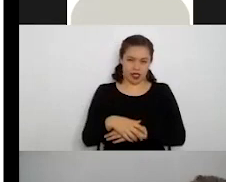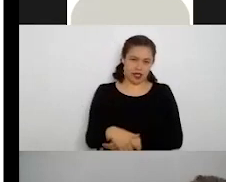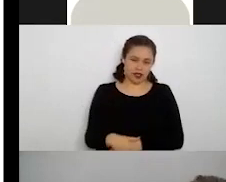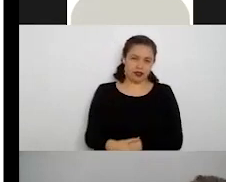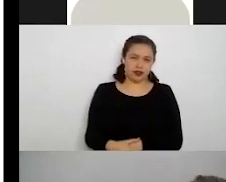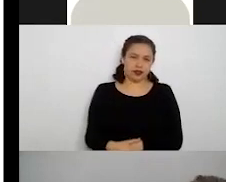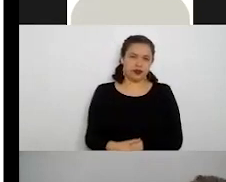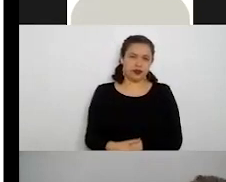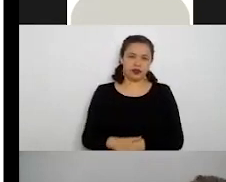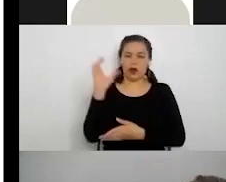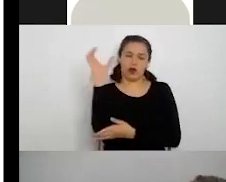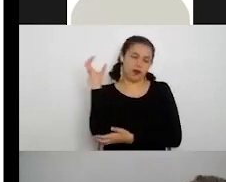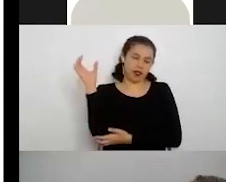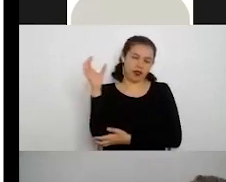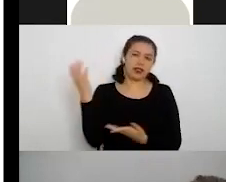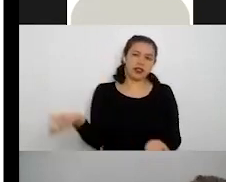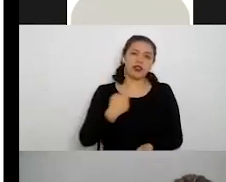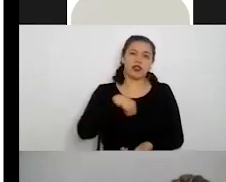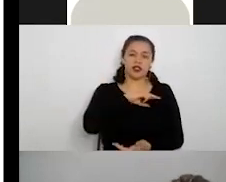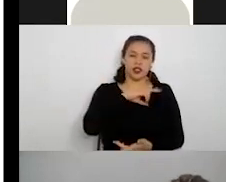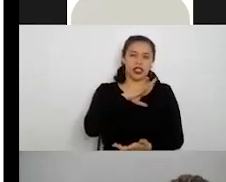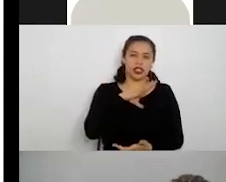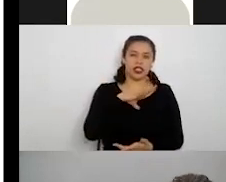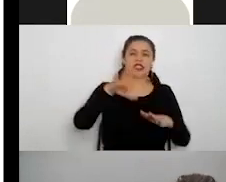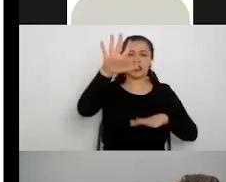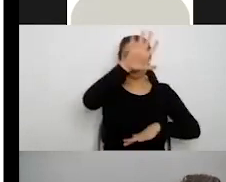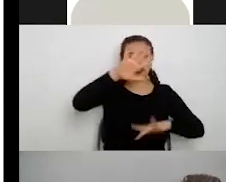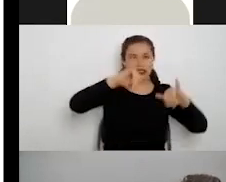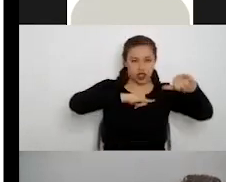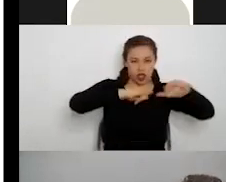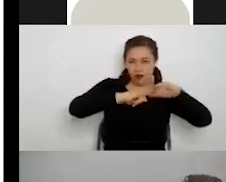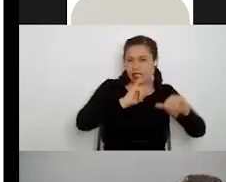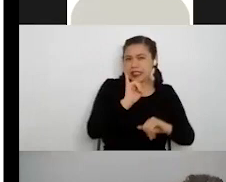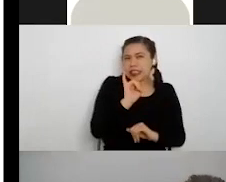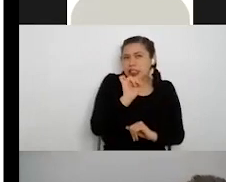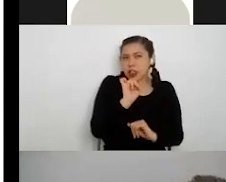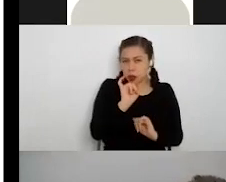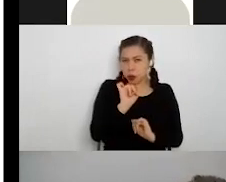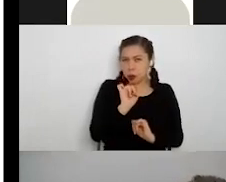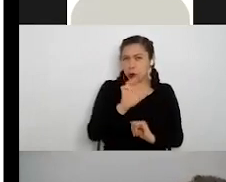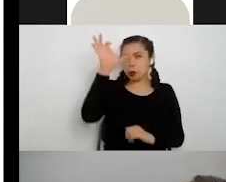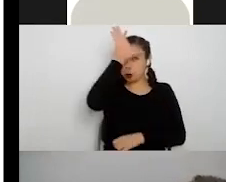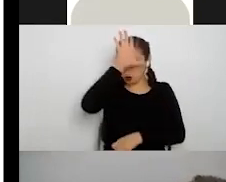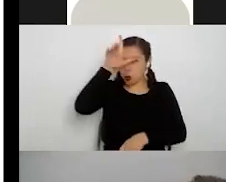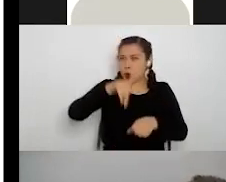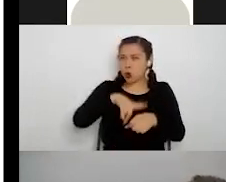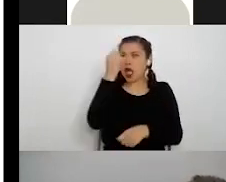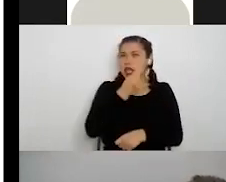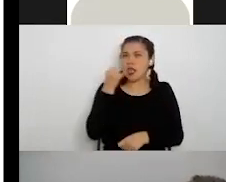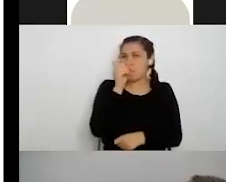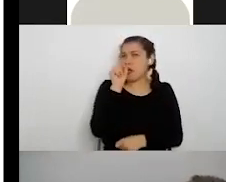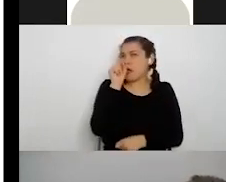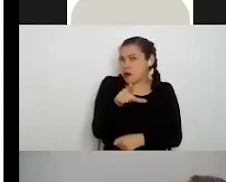nos da la idea de que somos una región, sí somos una región geográficamente, culturalmente en cuanto al idioma, pero en